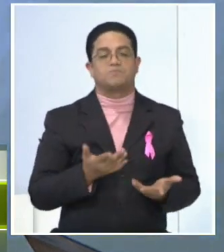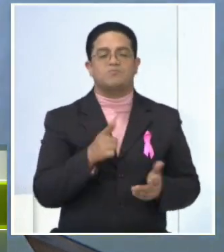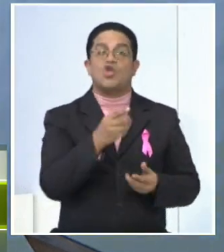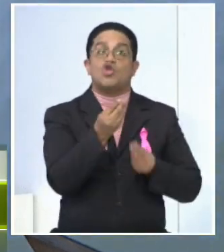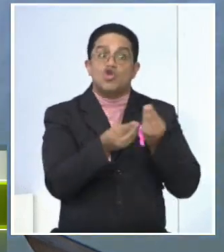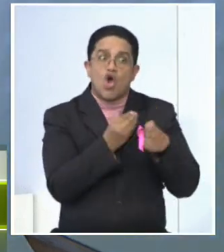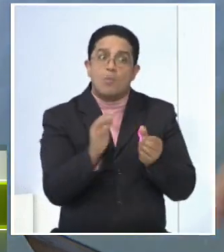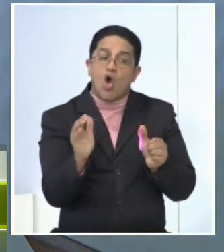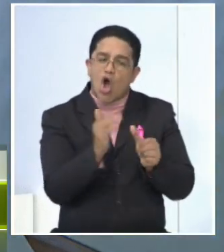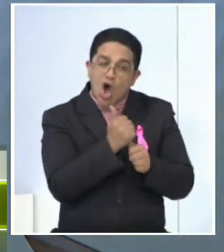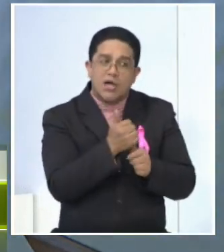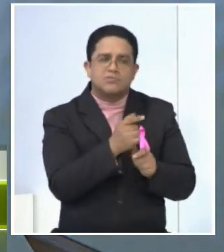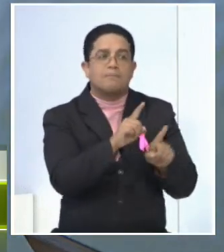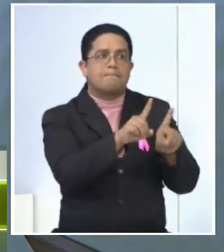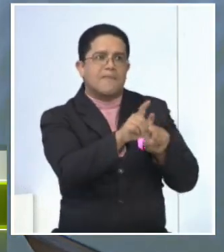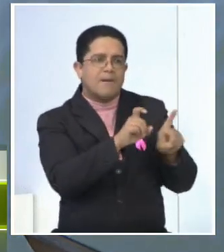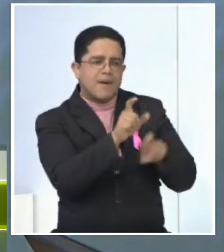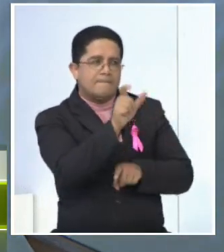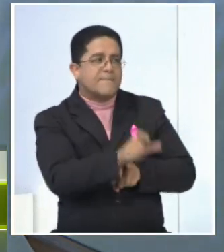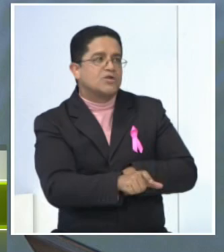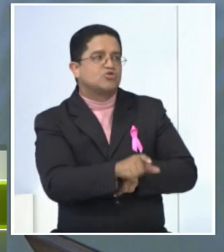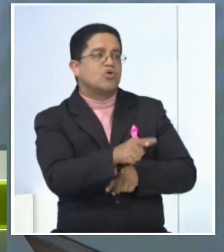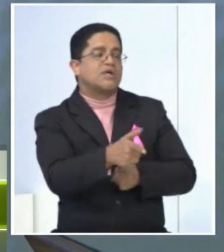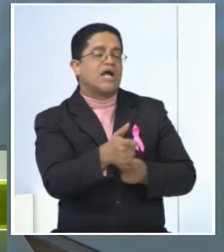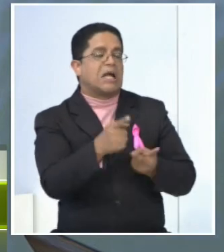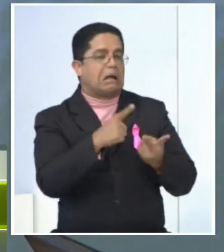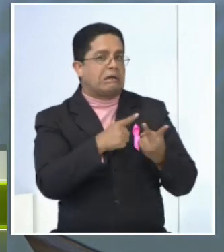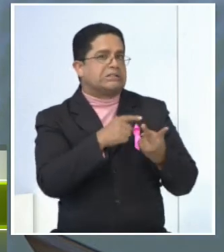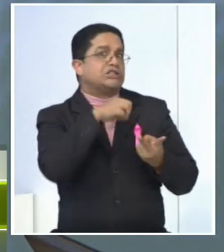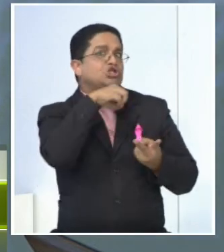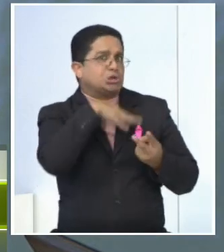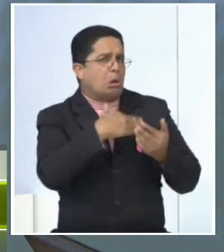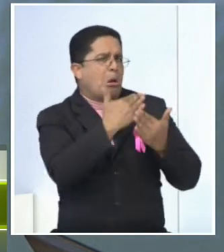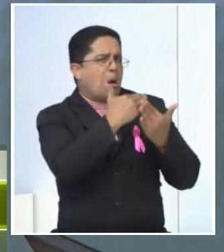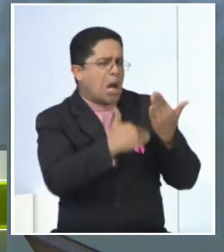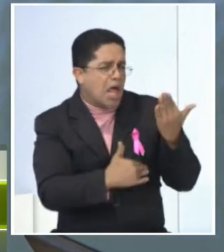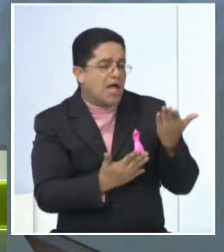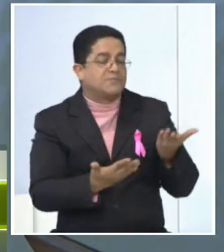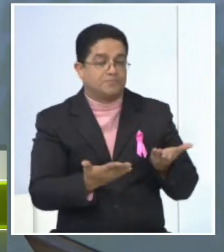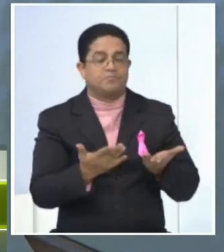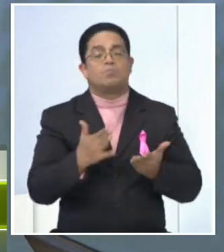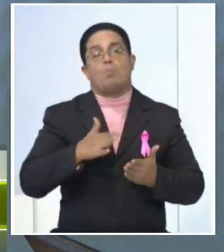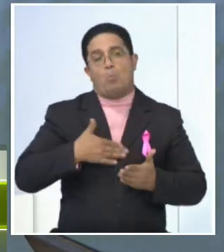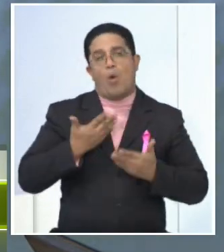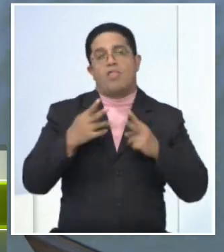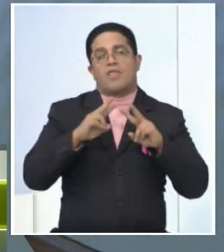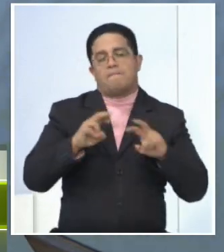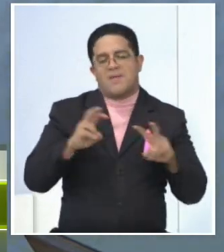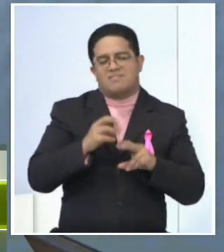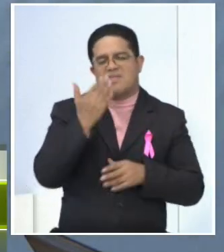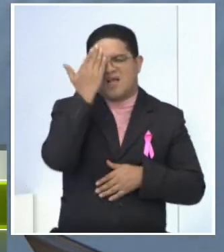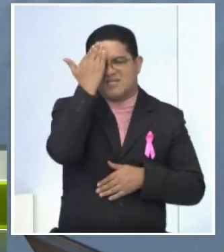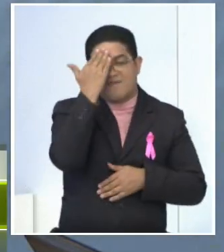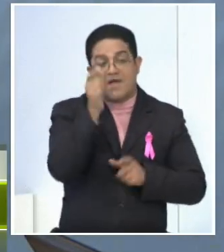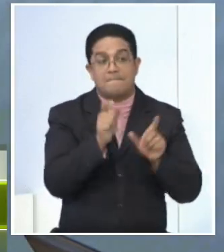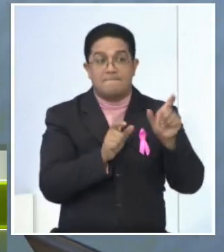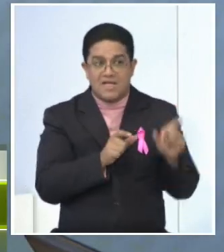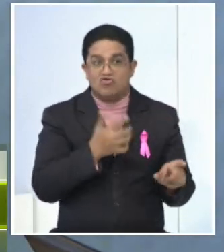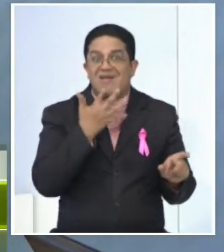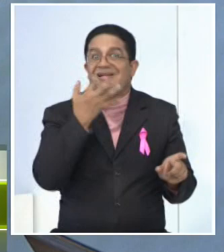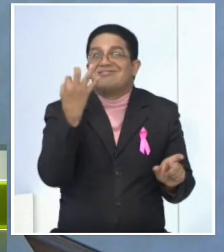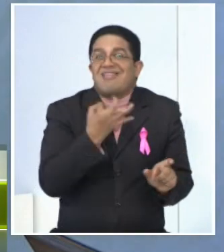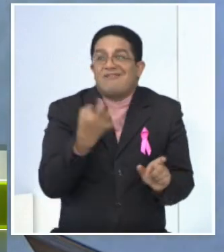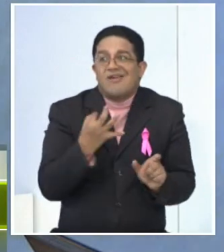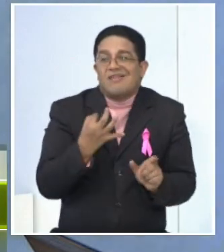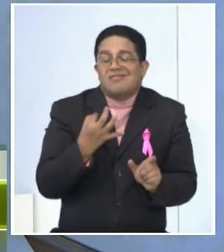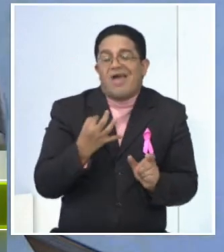diagnostican hablando con el paciente, con el interrogatorio. Una buena historia clínica. Nosotros podemos investigar, más o menos saber si ese paciente de verdad es una